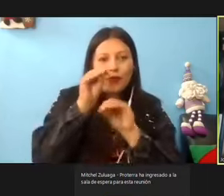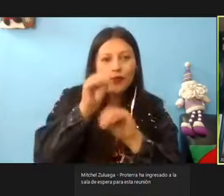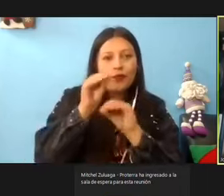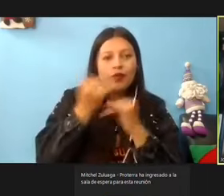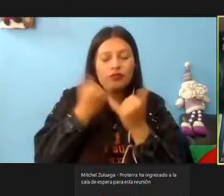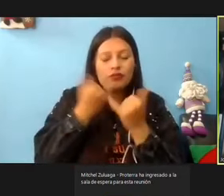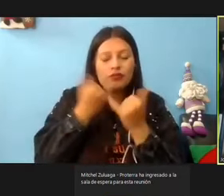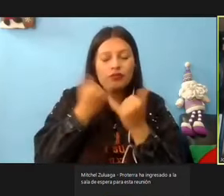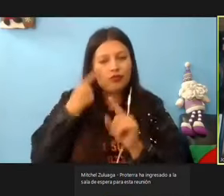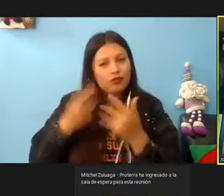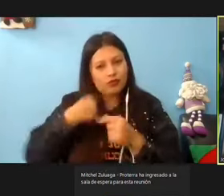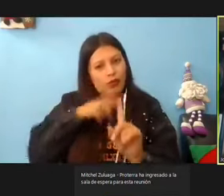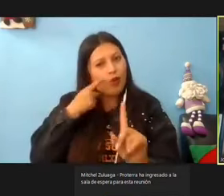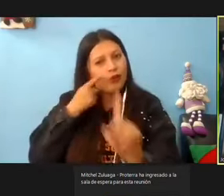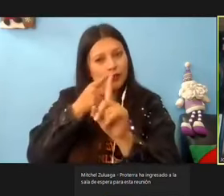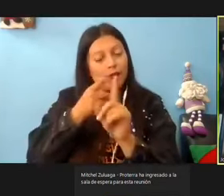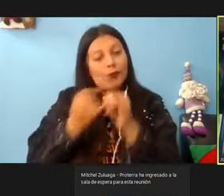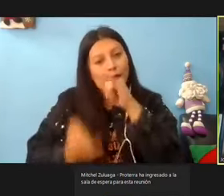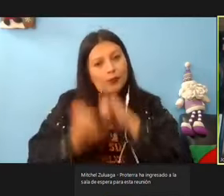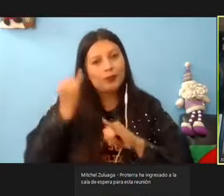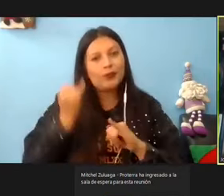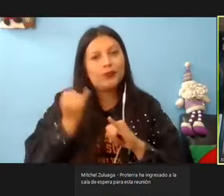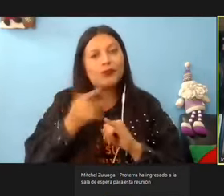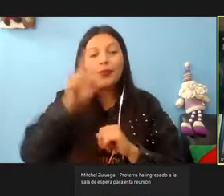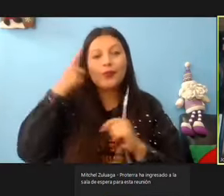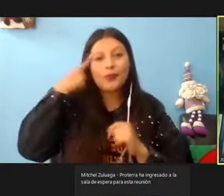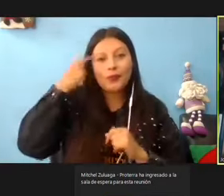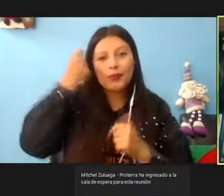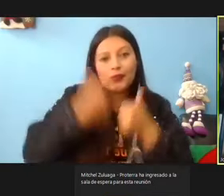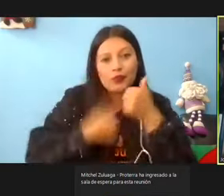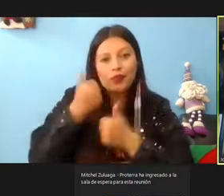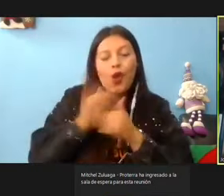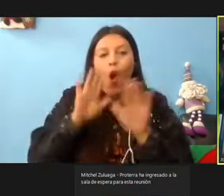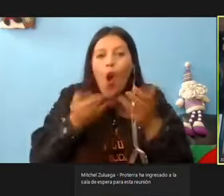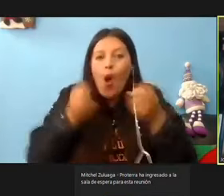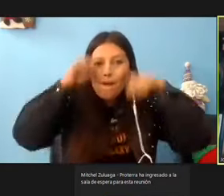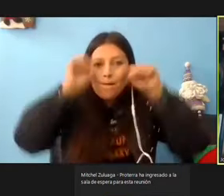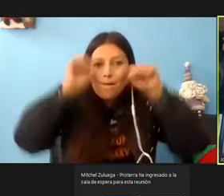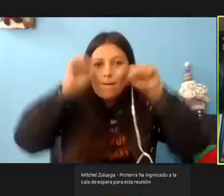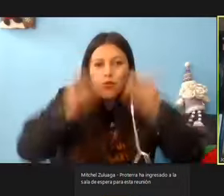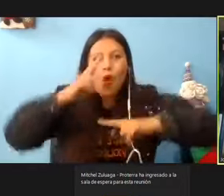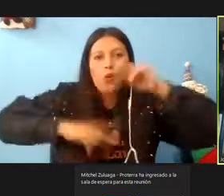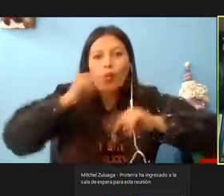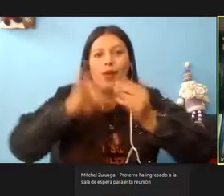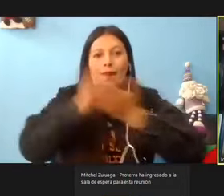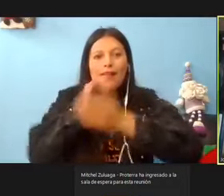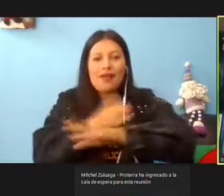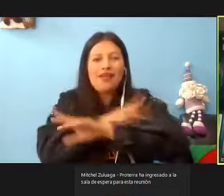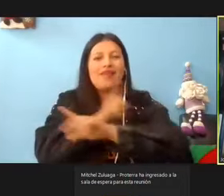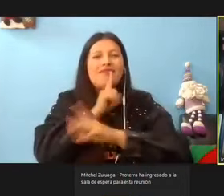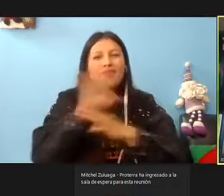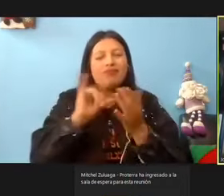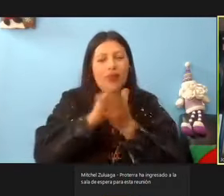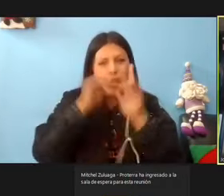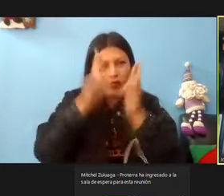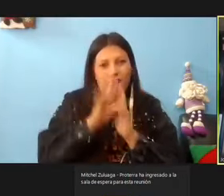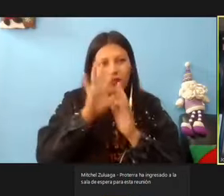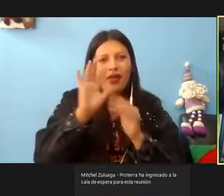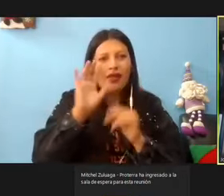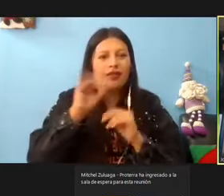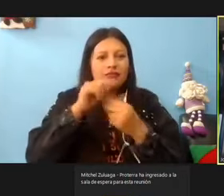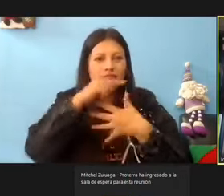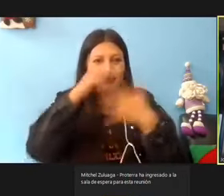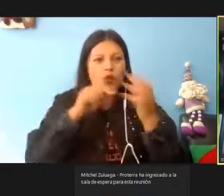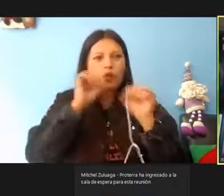adelantamos. Y por último, un desafío es, digamos, cómo poder construir, como bien lo mencionaron en la síntesis del eje, cómo